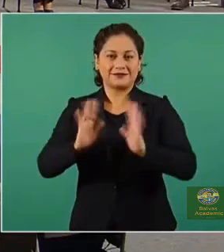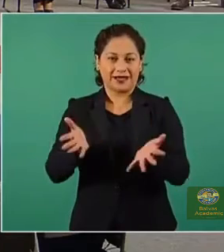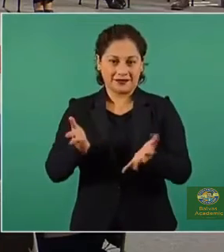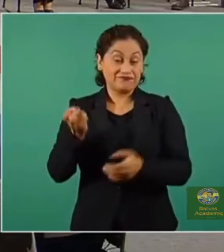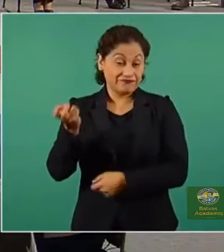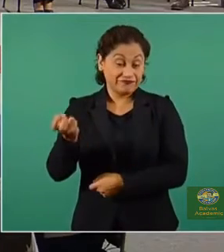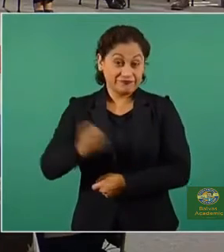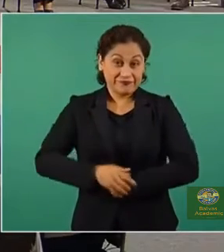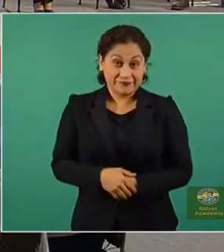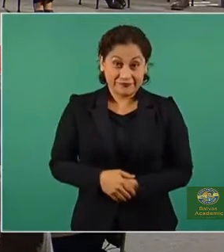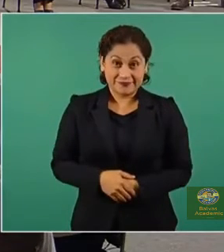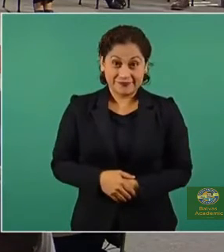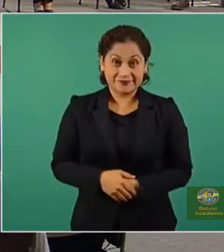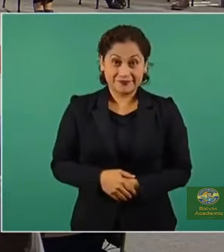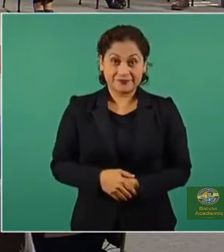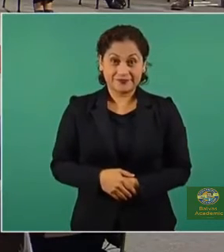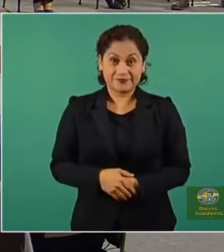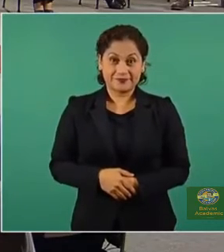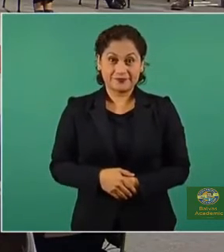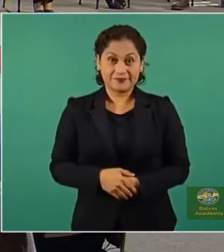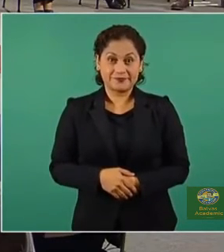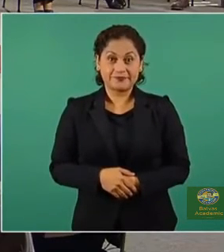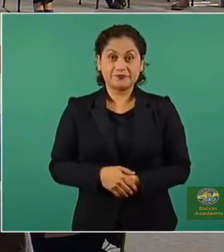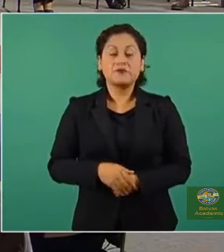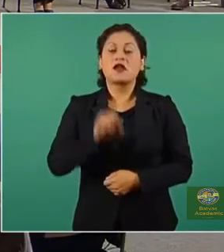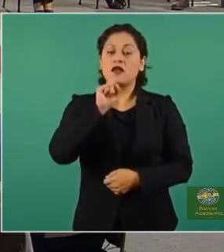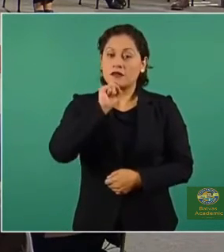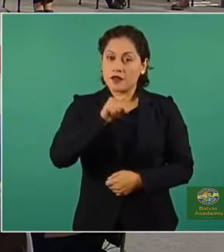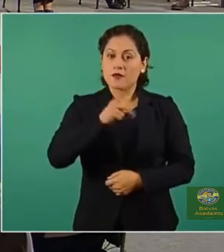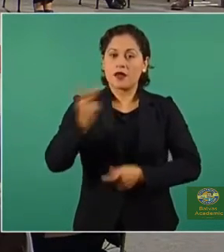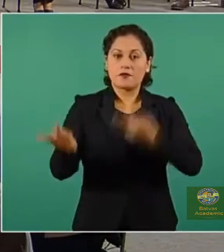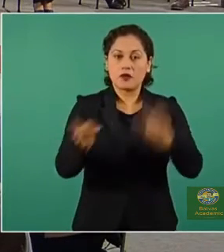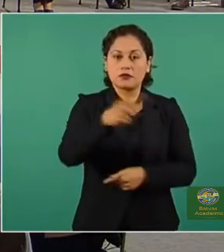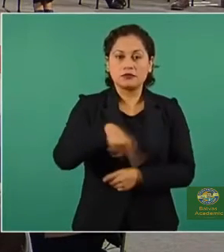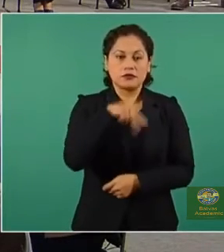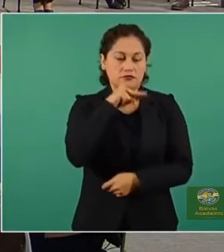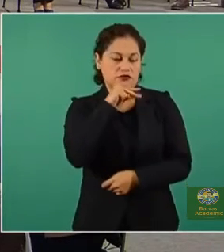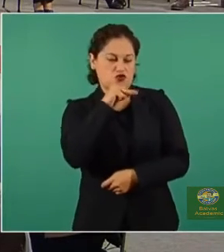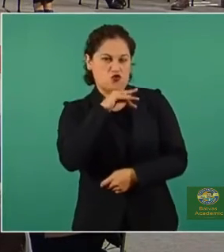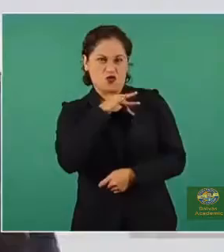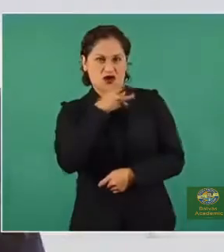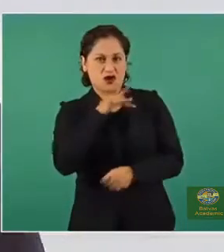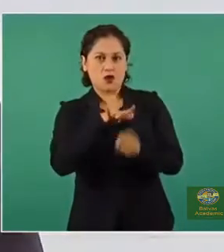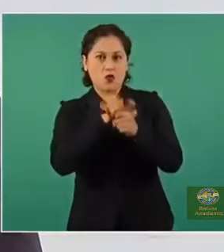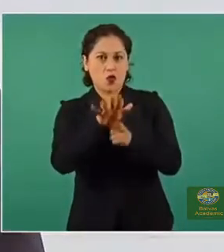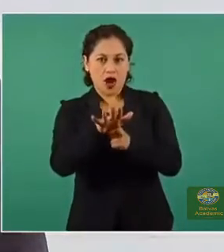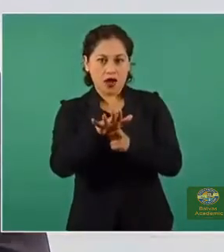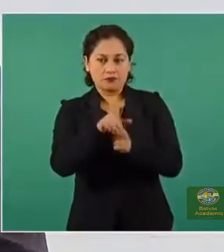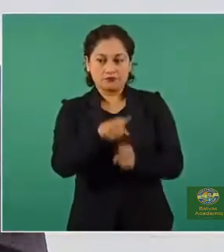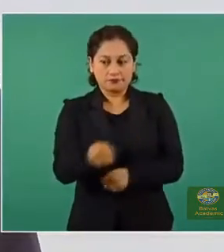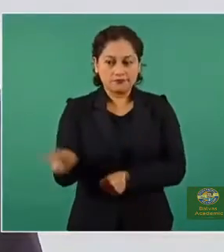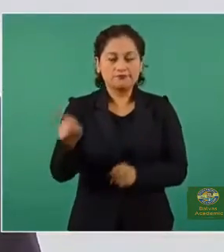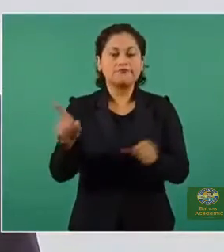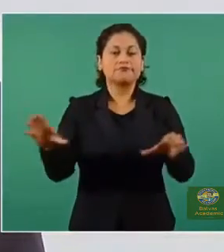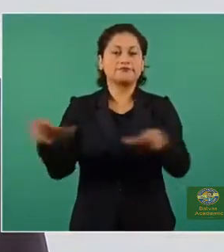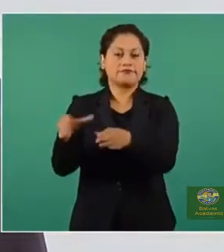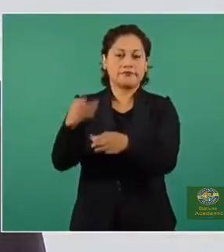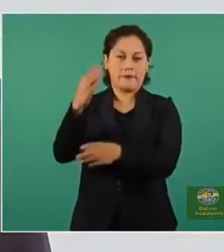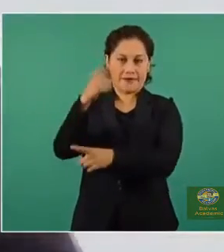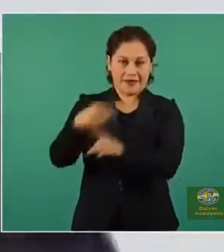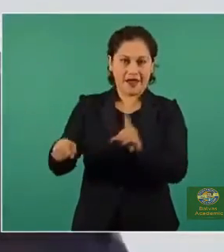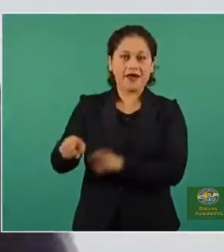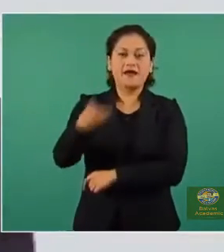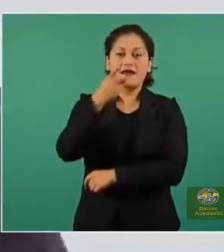Les preguntamos también qué les preocupaba de volver a la escuela, y la mitad nos dice que las personas